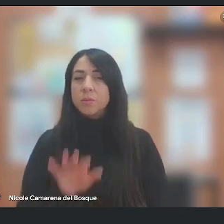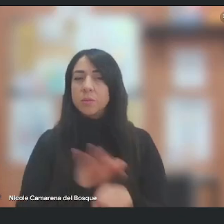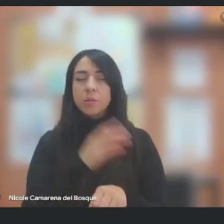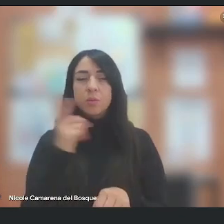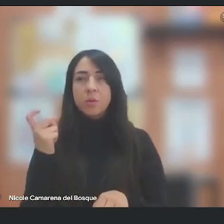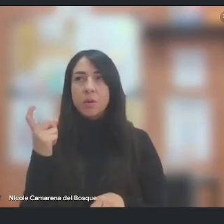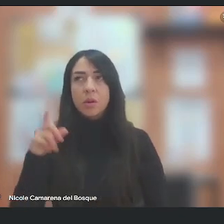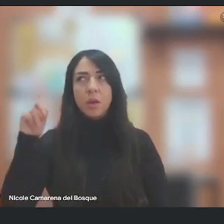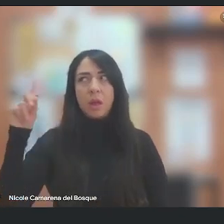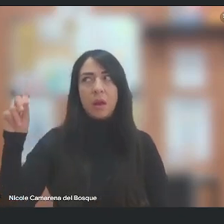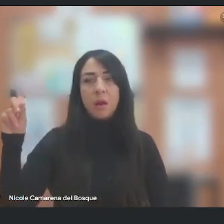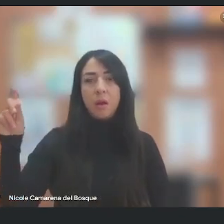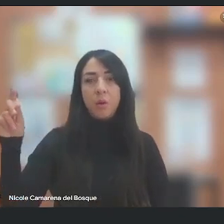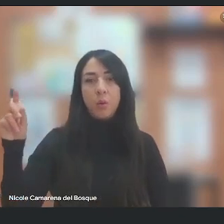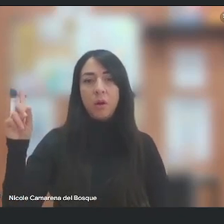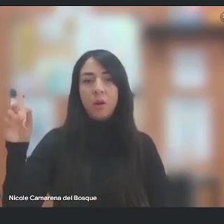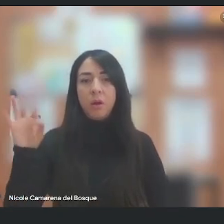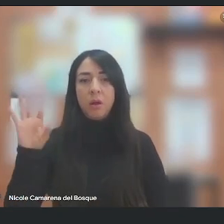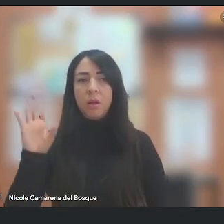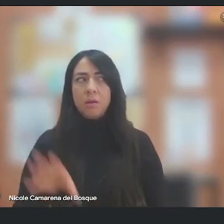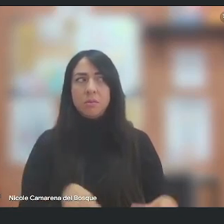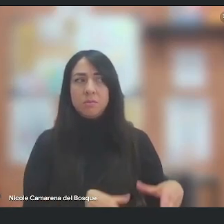ni siquiera usar los baños.